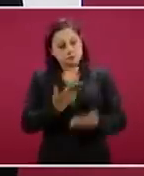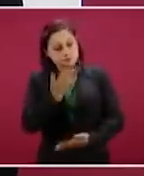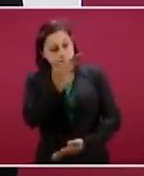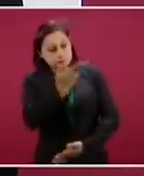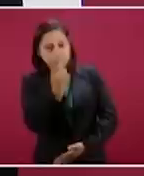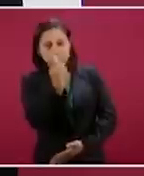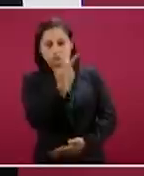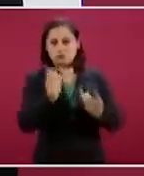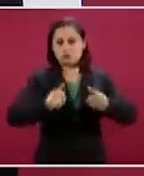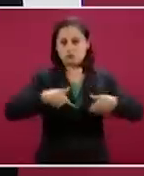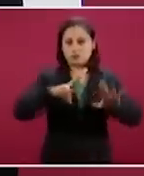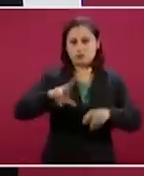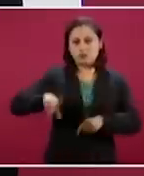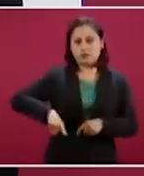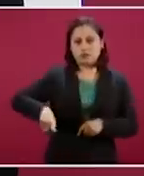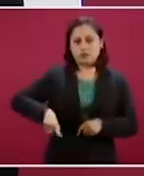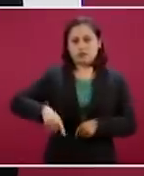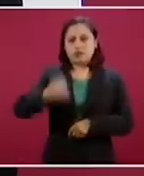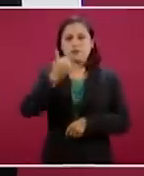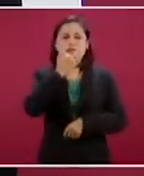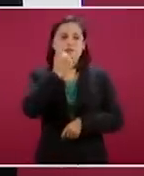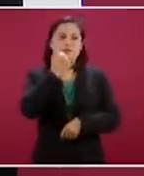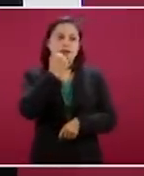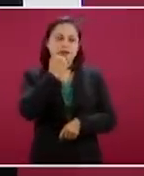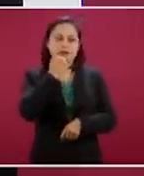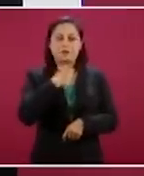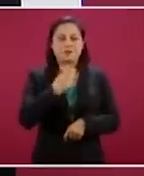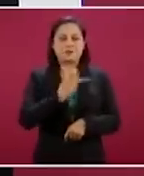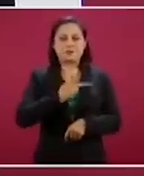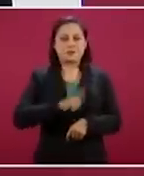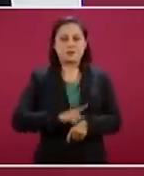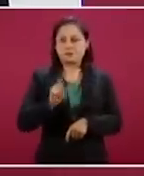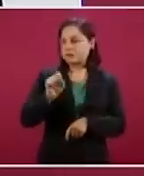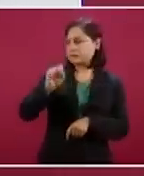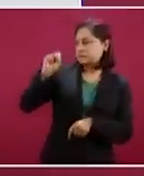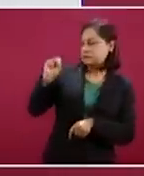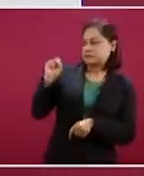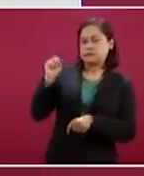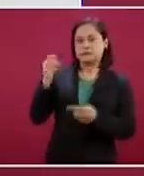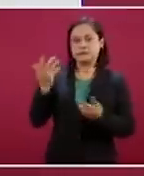representa. Me da pena estar hablándole de espaldas, presidente, pero